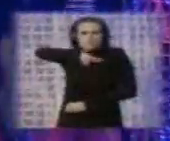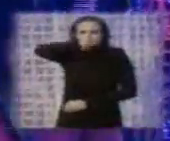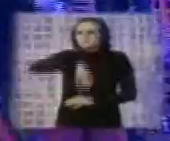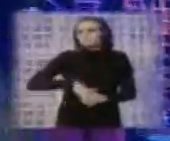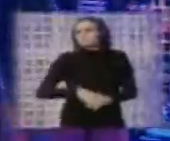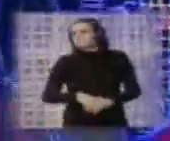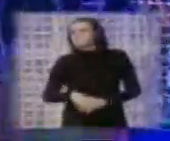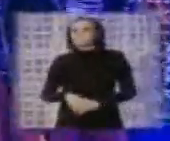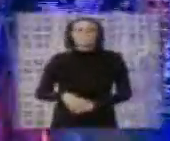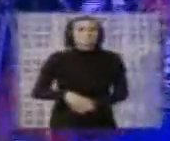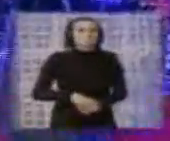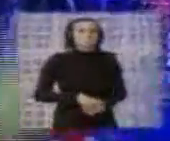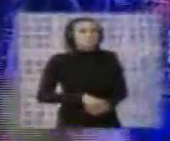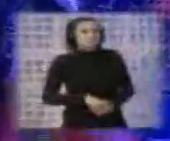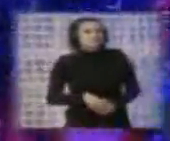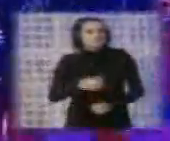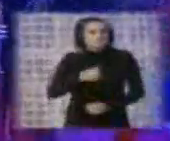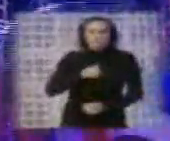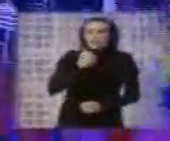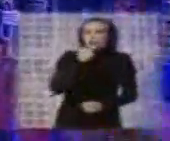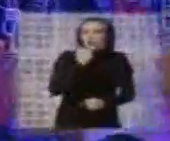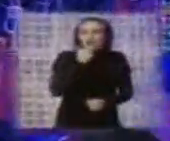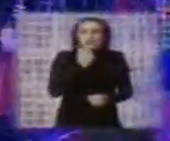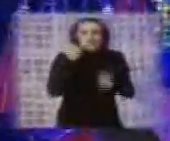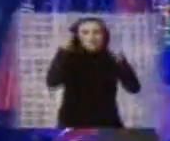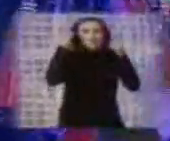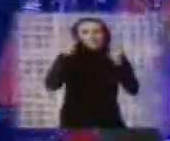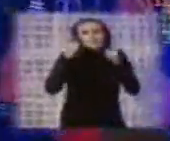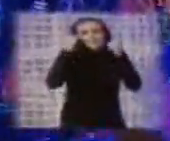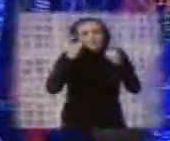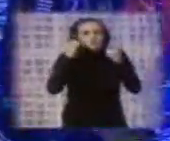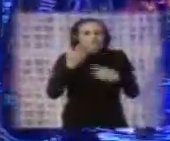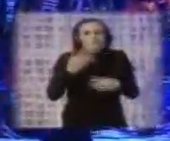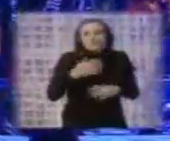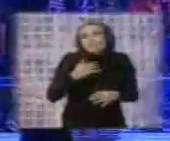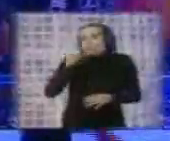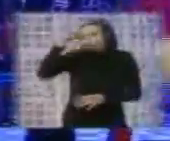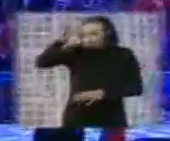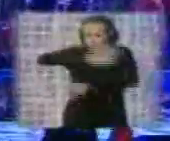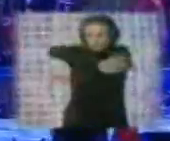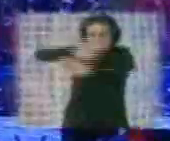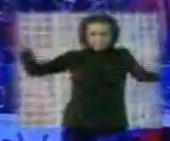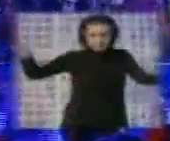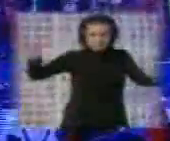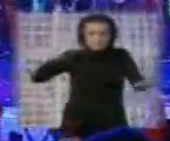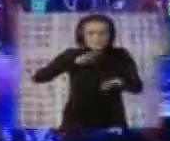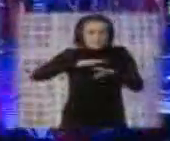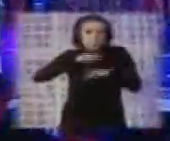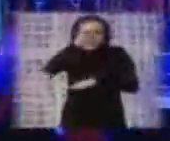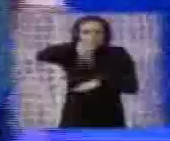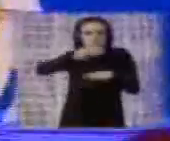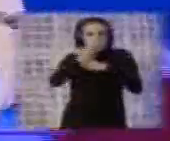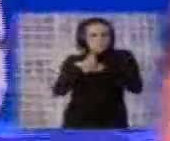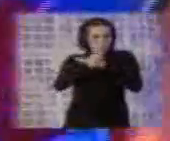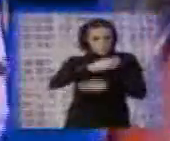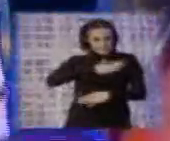pensaron. Voy a darles el último intento para que cuiden lo poco que tengo.